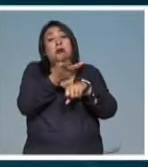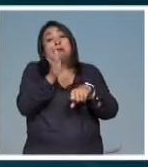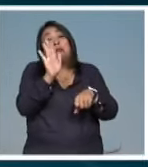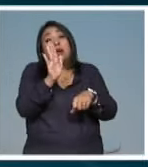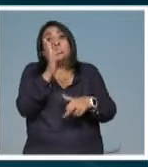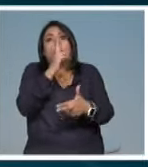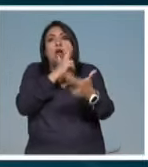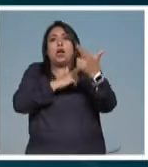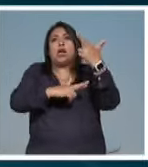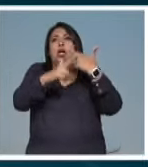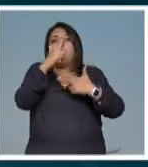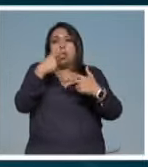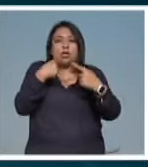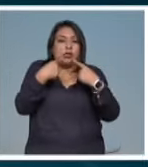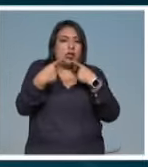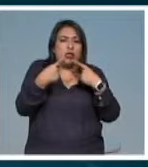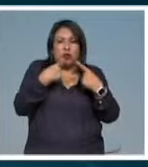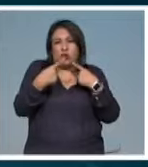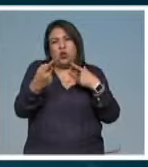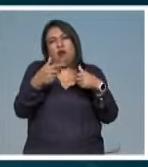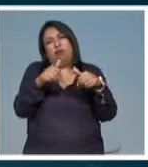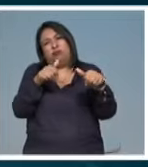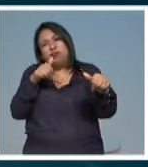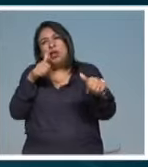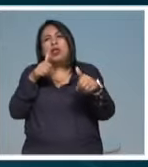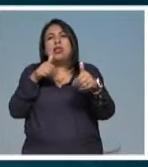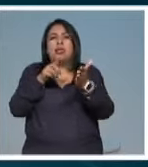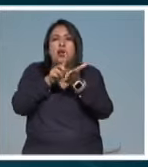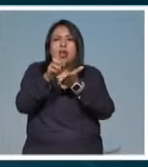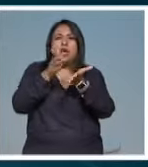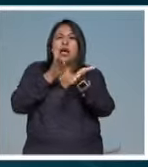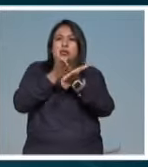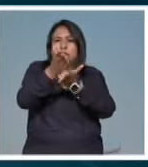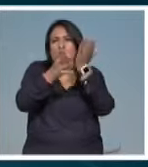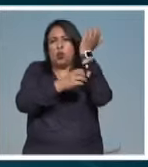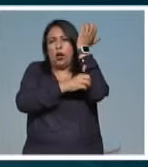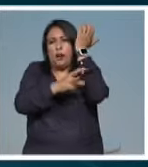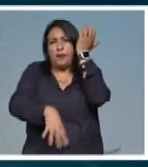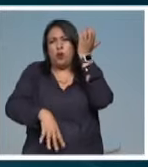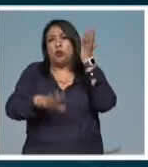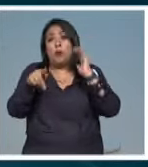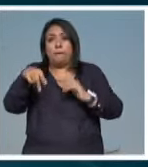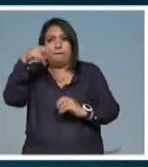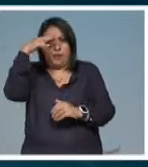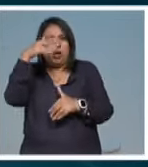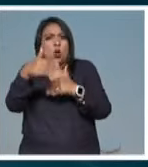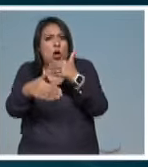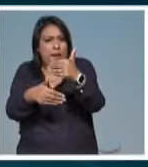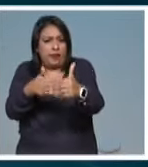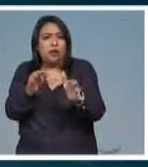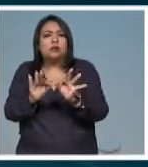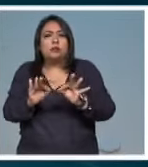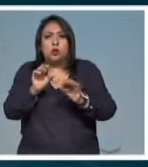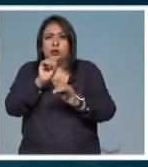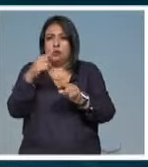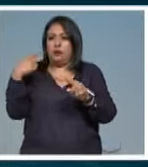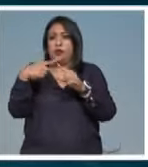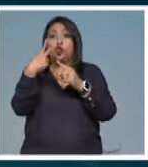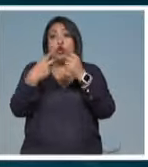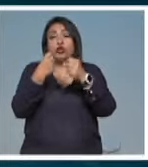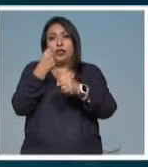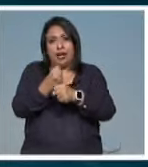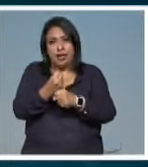en retroceso en la discusión sobre el derecho y acceso universal al aborto, en México hemos tenido avances notables en los últimos